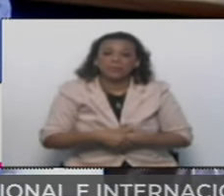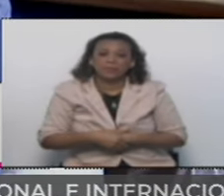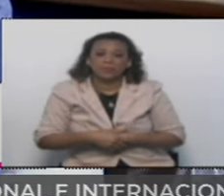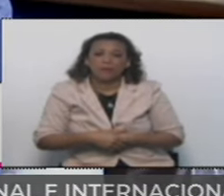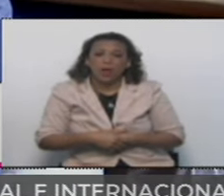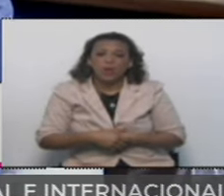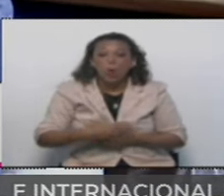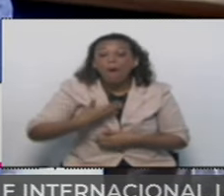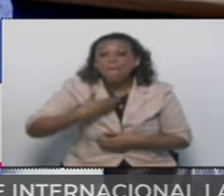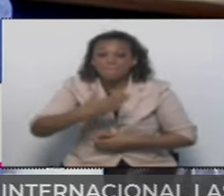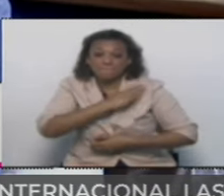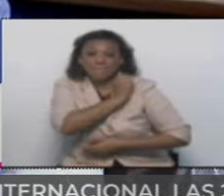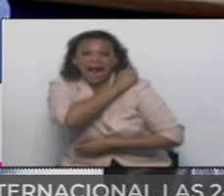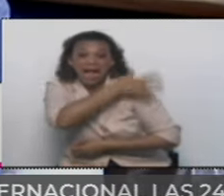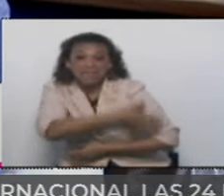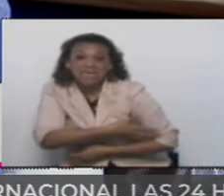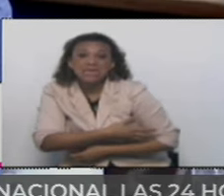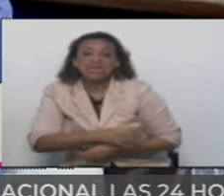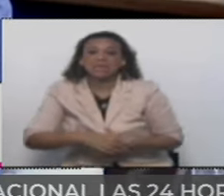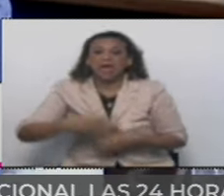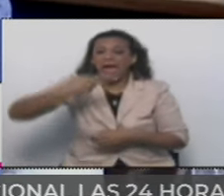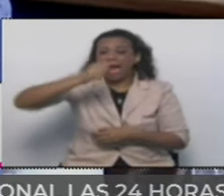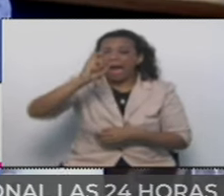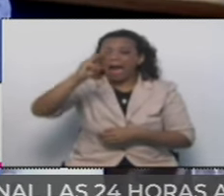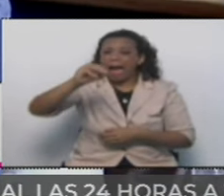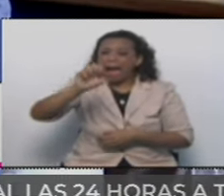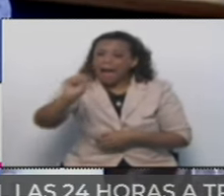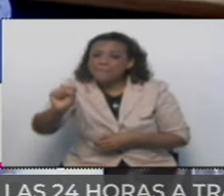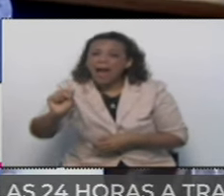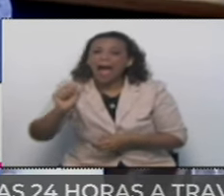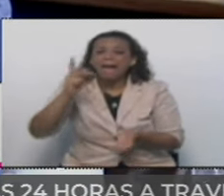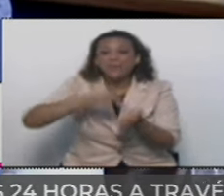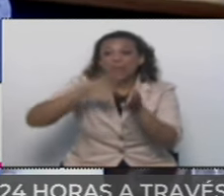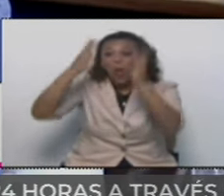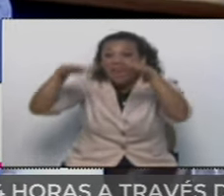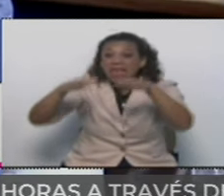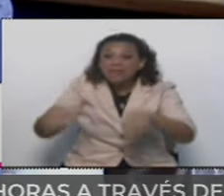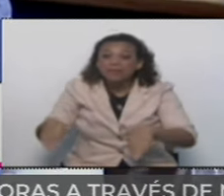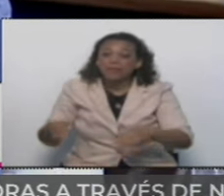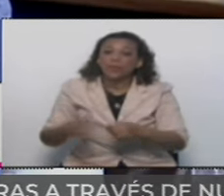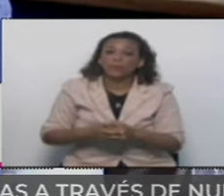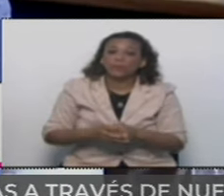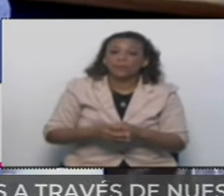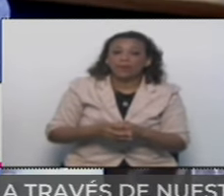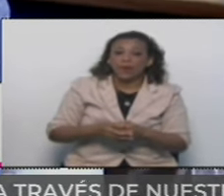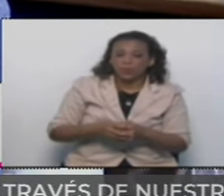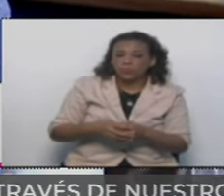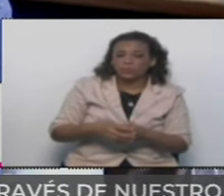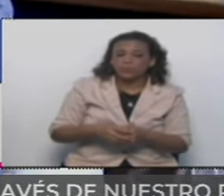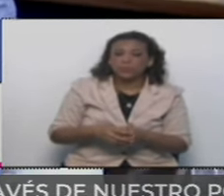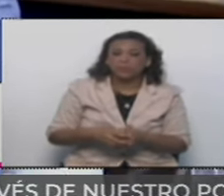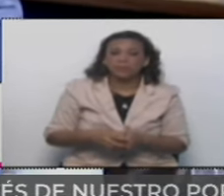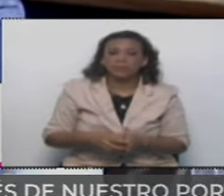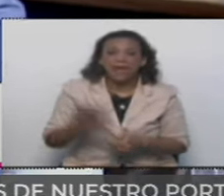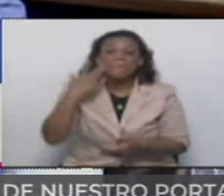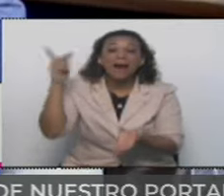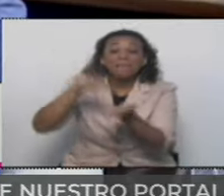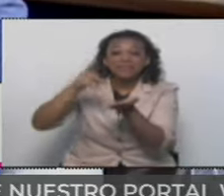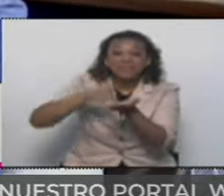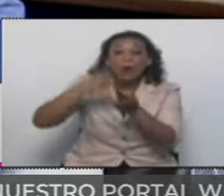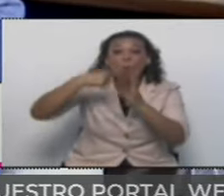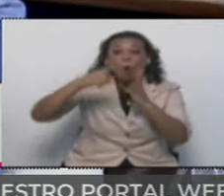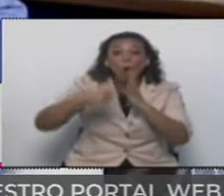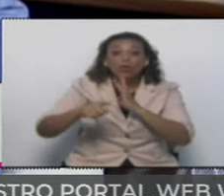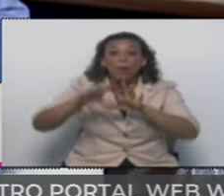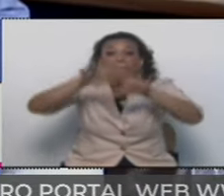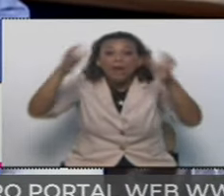los palestinos, incluyendo a Hamas, participó el Líbano, incluyendo a Hassan Nasrallah, y participaron otros